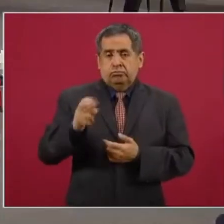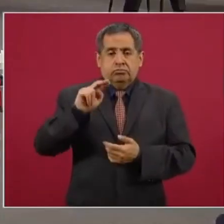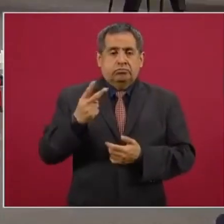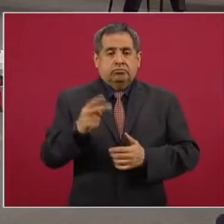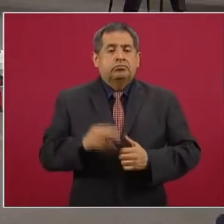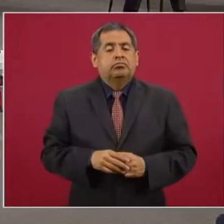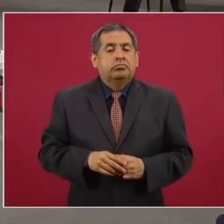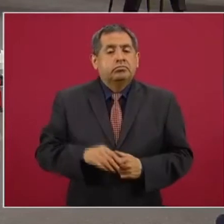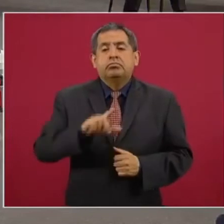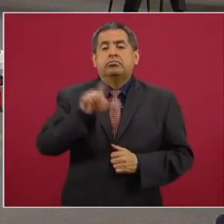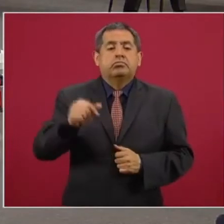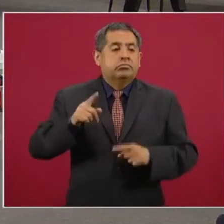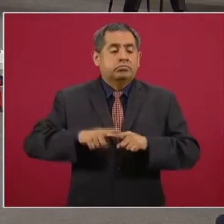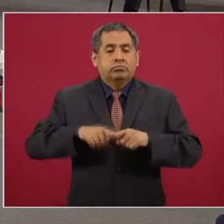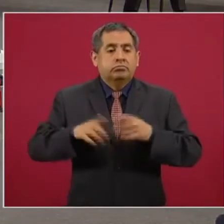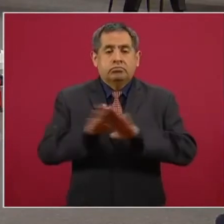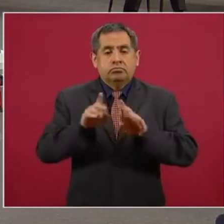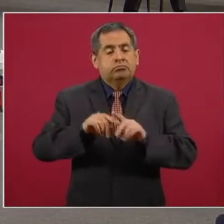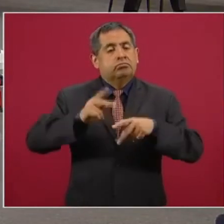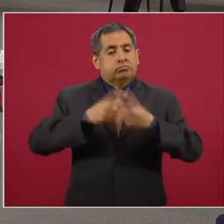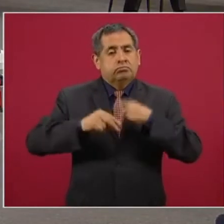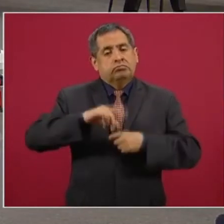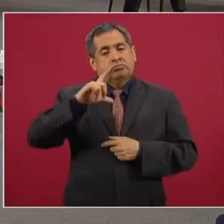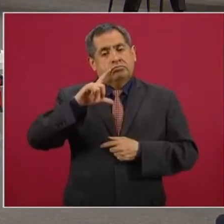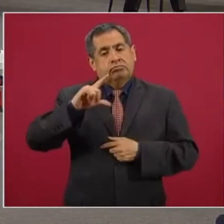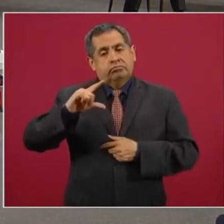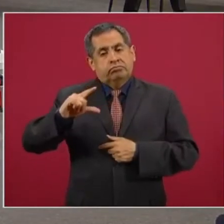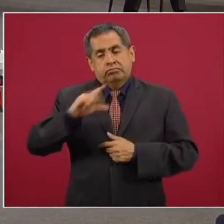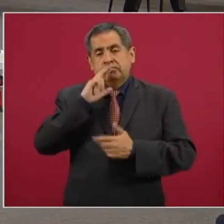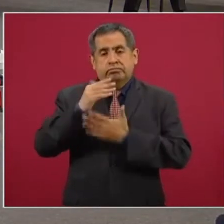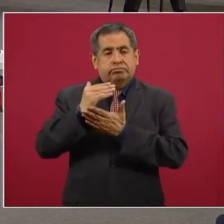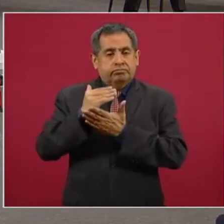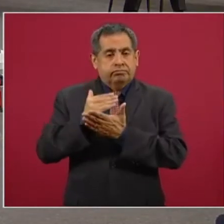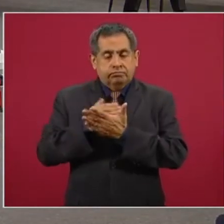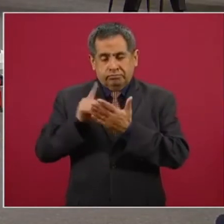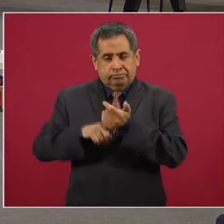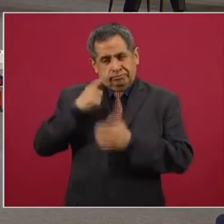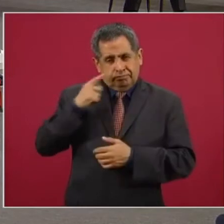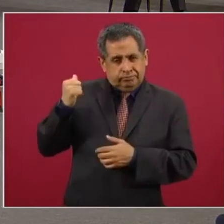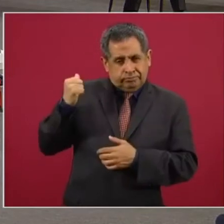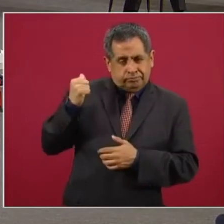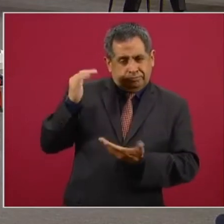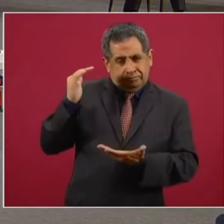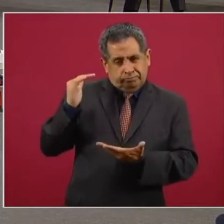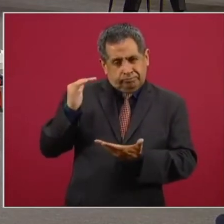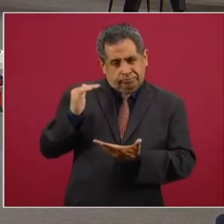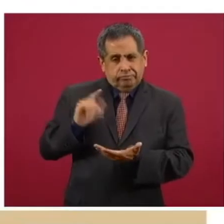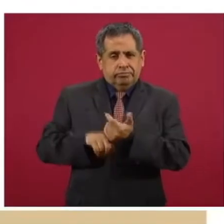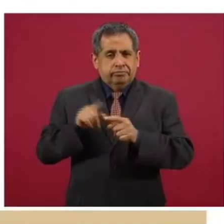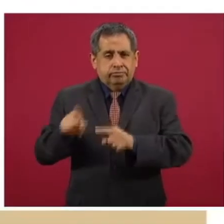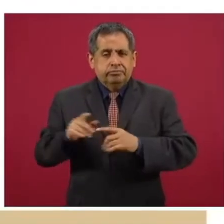5.282. Y después empezó a descender, es lo que se ve en el borde de la gráfica y en la curva